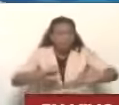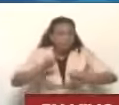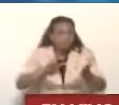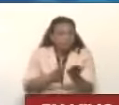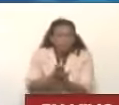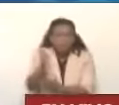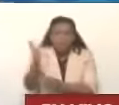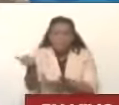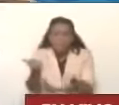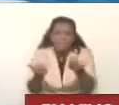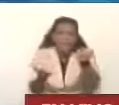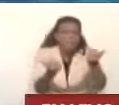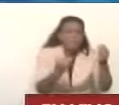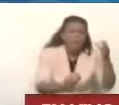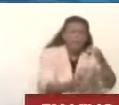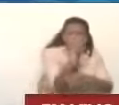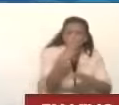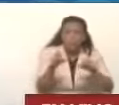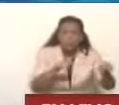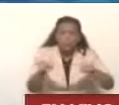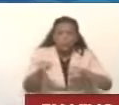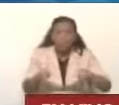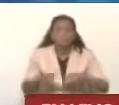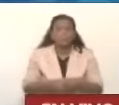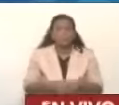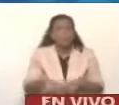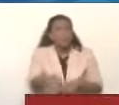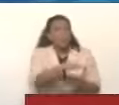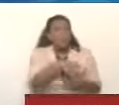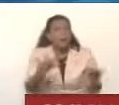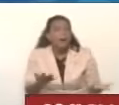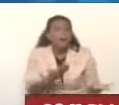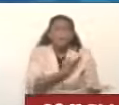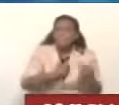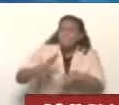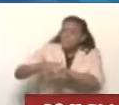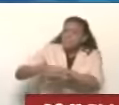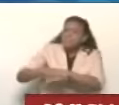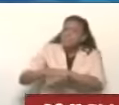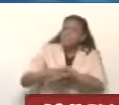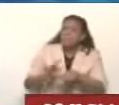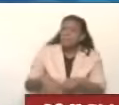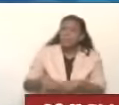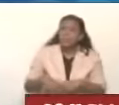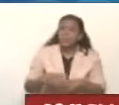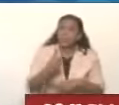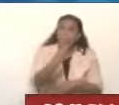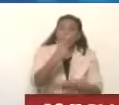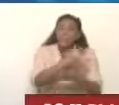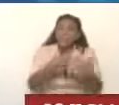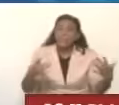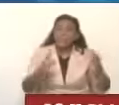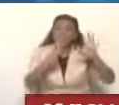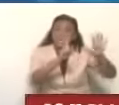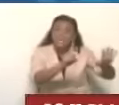siguiéramos, la mantuviésemos y la fortaleciéramos más. Presidente, tenemos más de